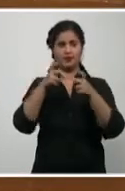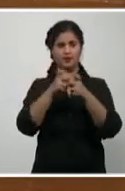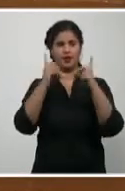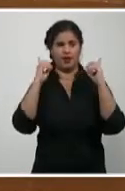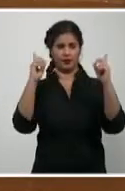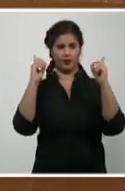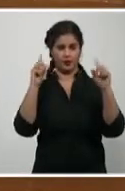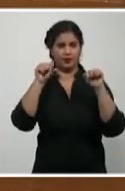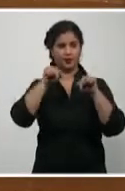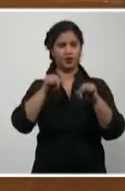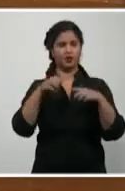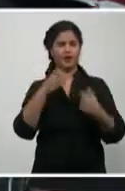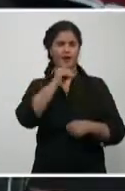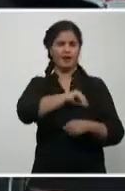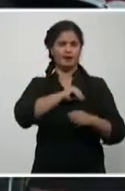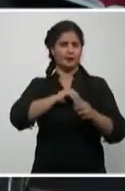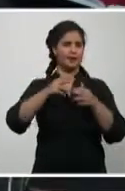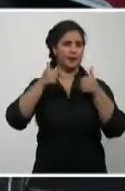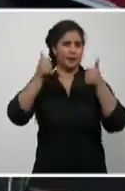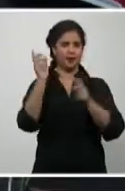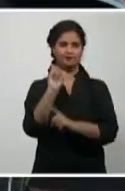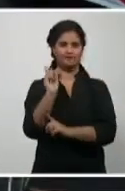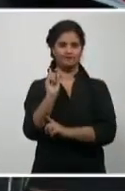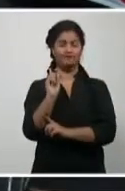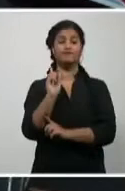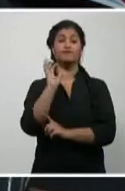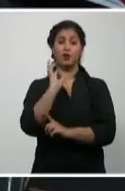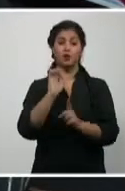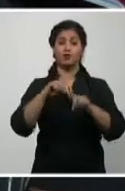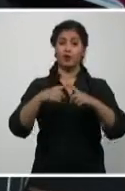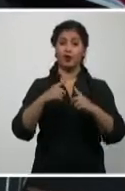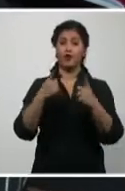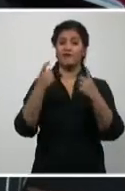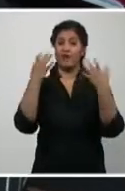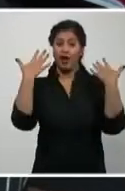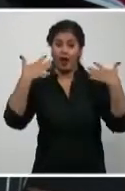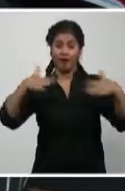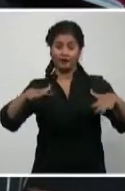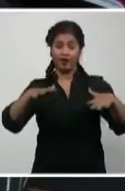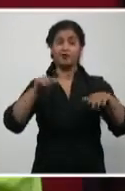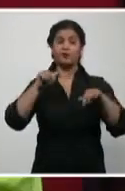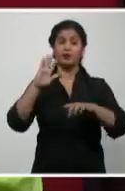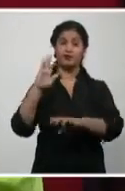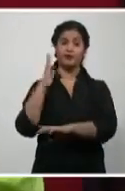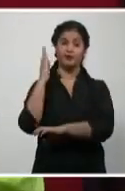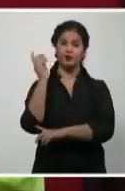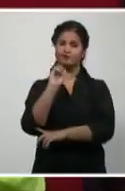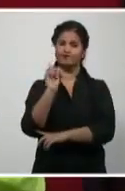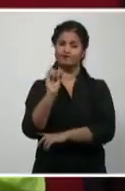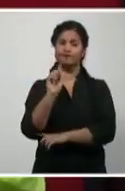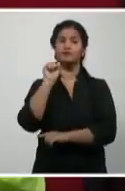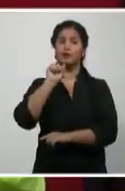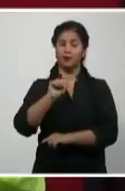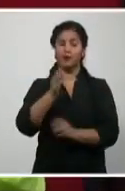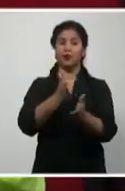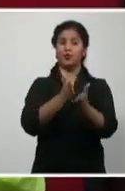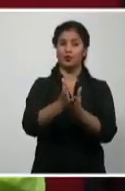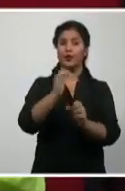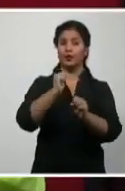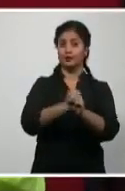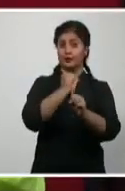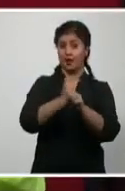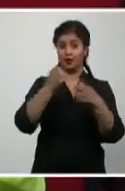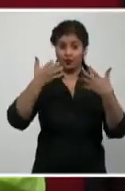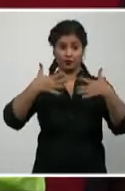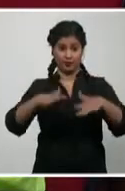no contentarse con los porcientos, puesto que aún falta mucho para satisfacer la demanda de los más de 800 mil